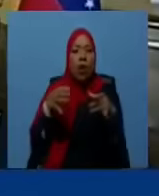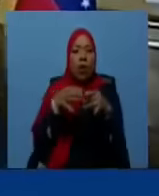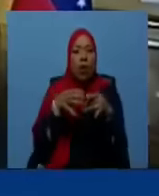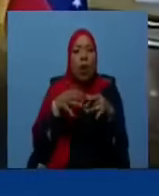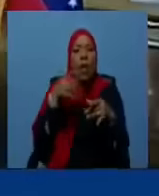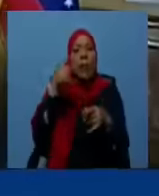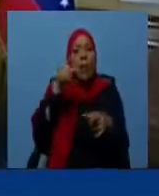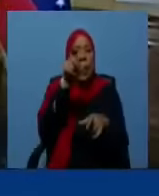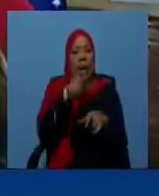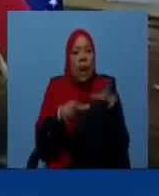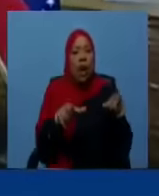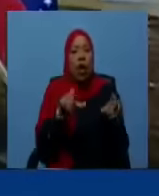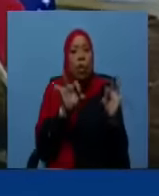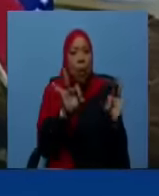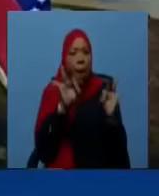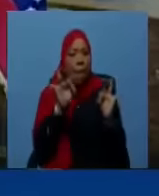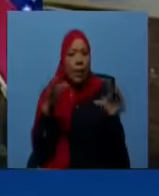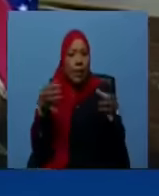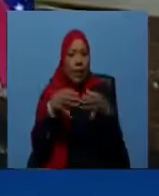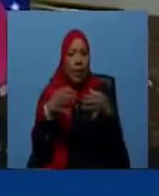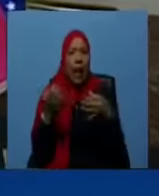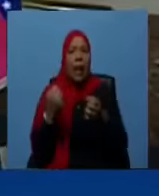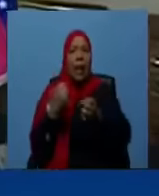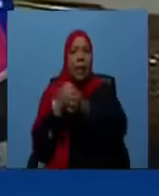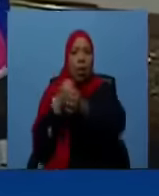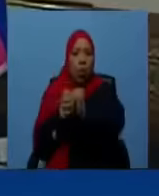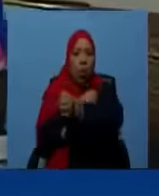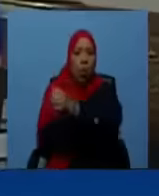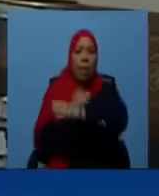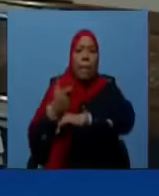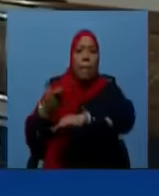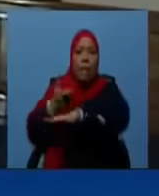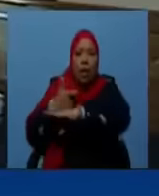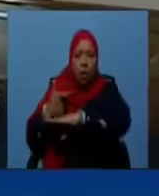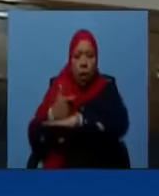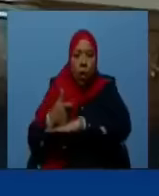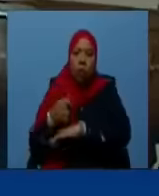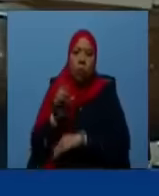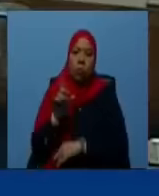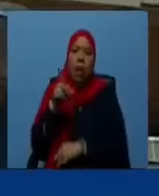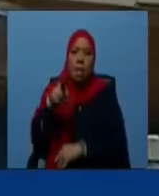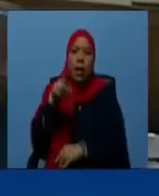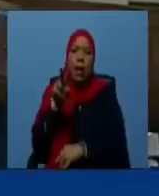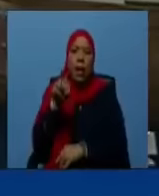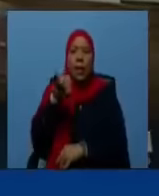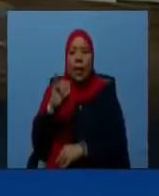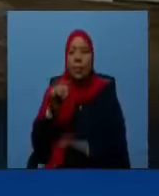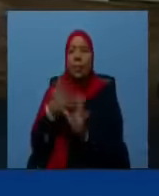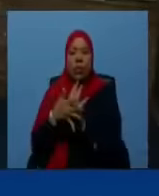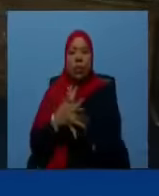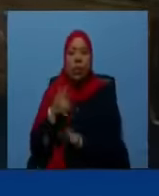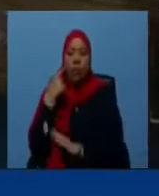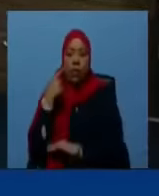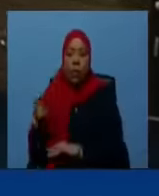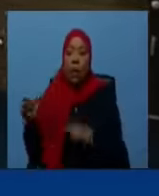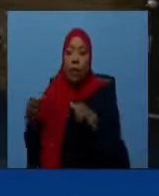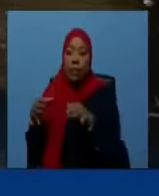economistas, de un crecimiento de los papeles.